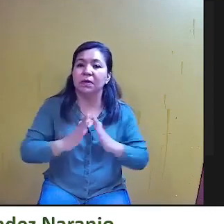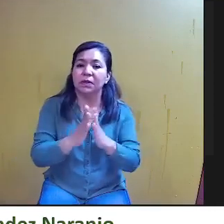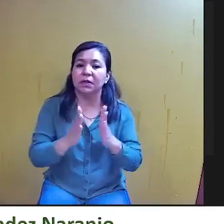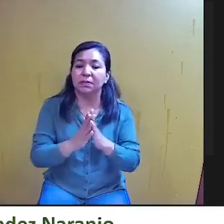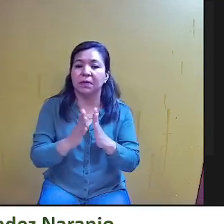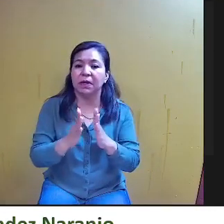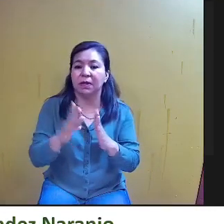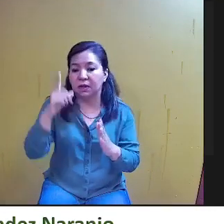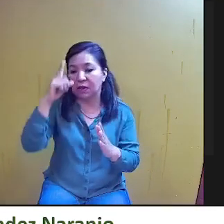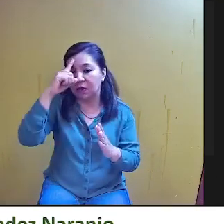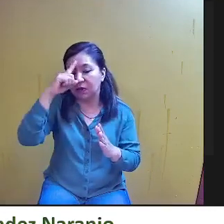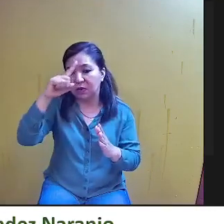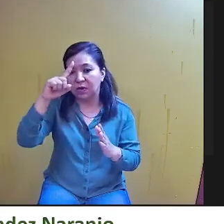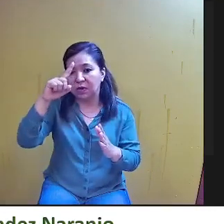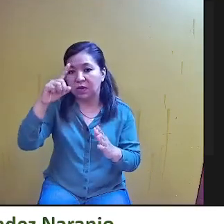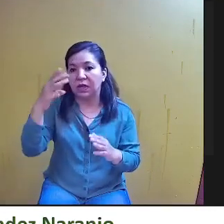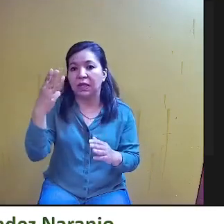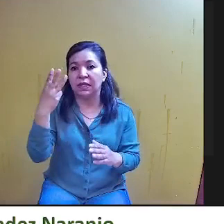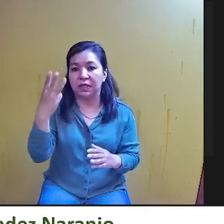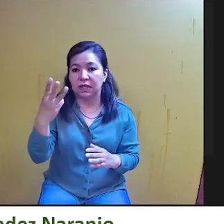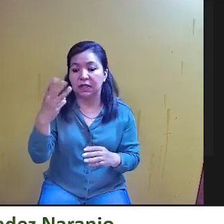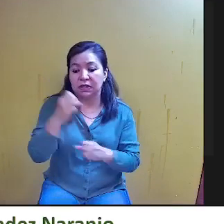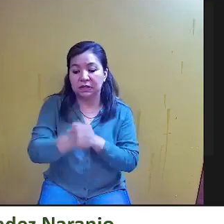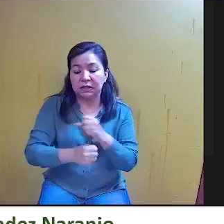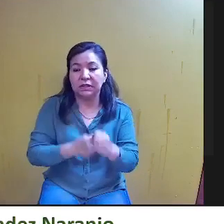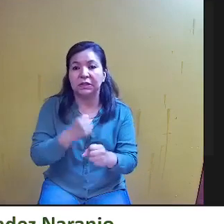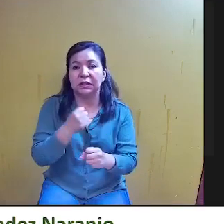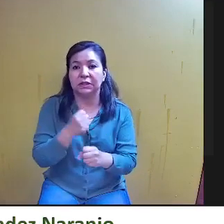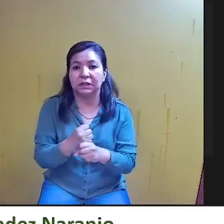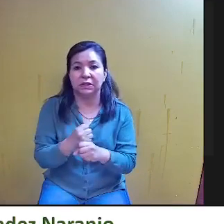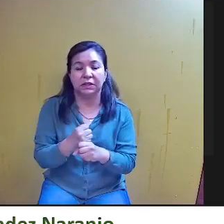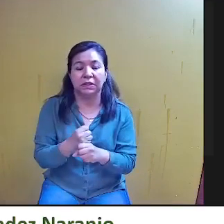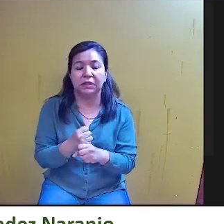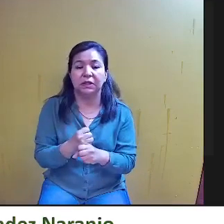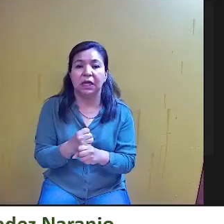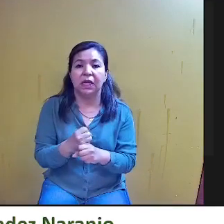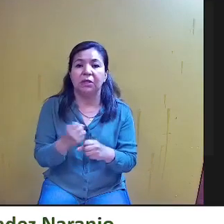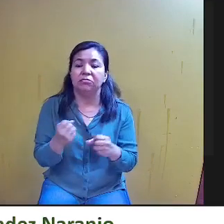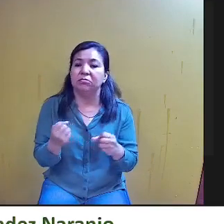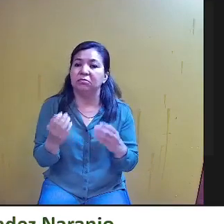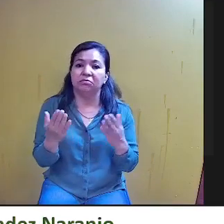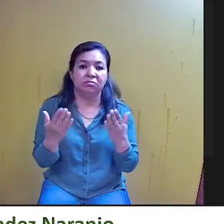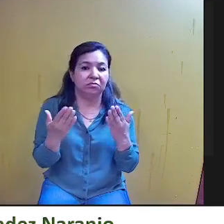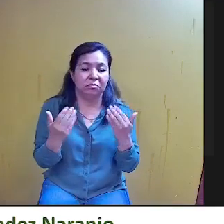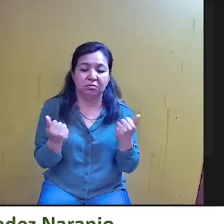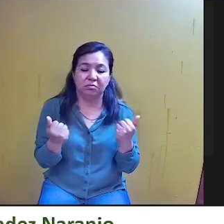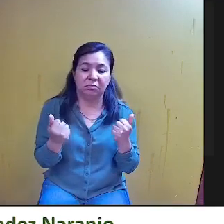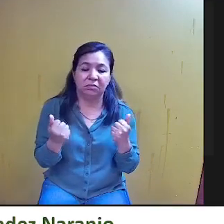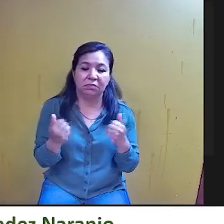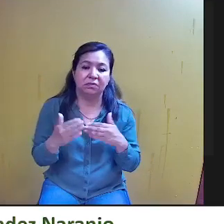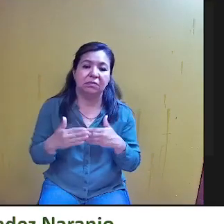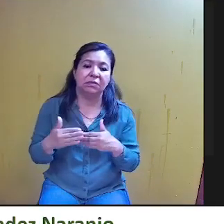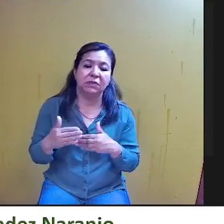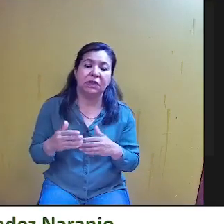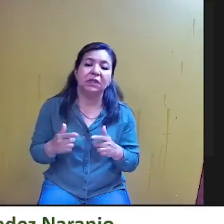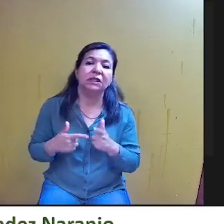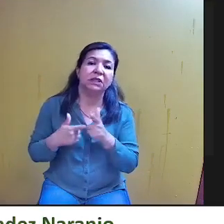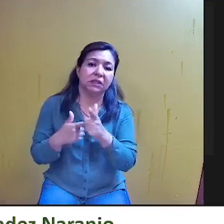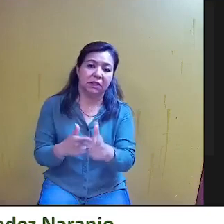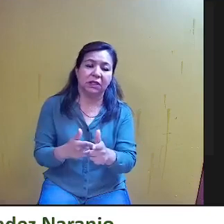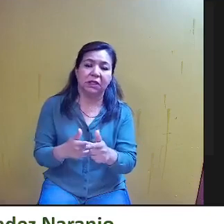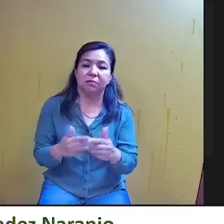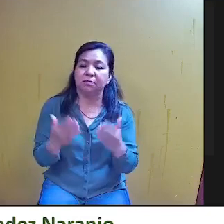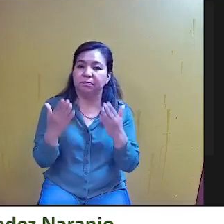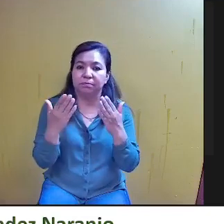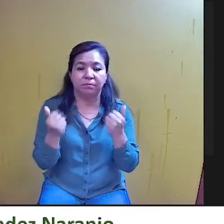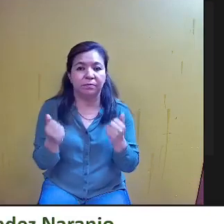electoral hasta por 3 procesos electorales resulta inelegible para otro proceso más. En el